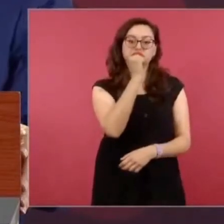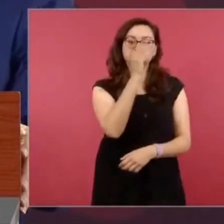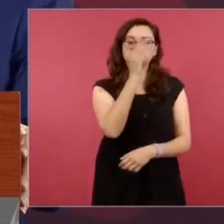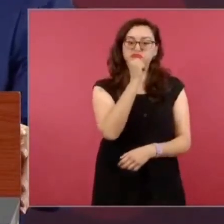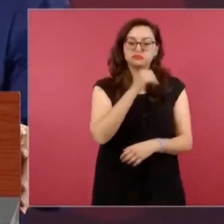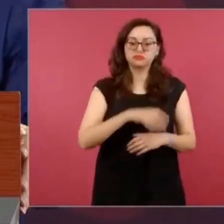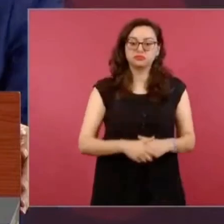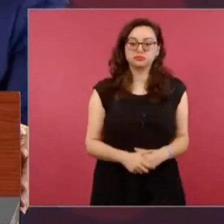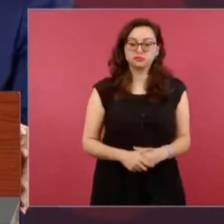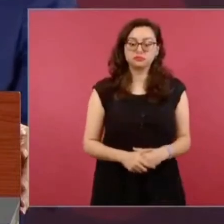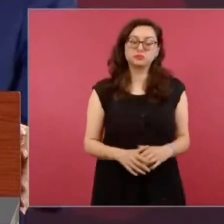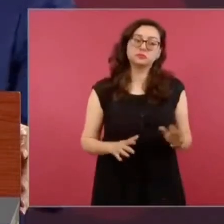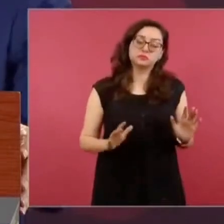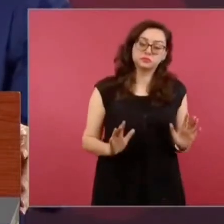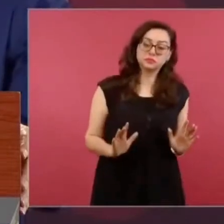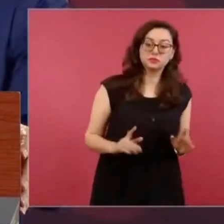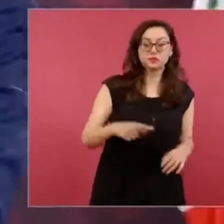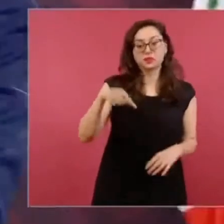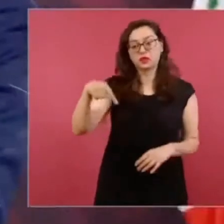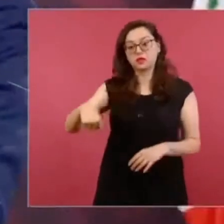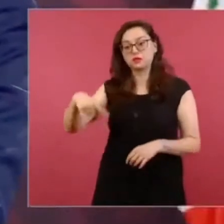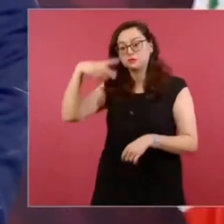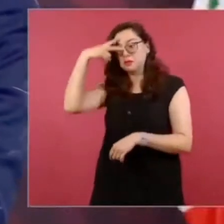Aquí es distinto, aquí es